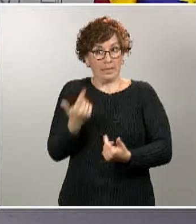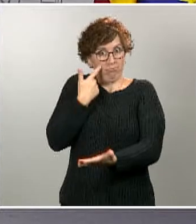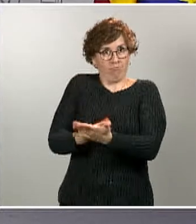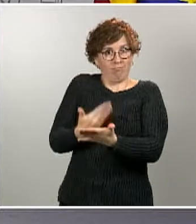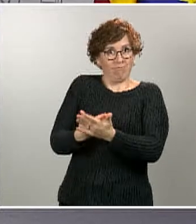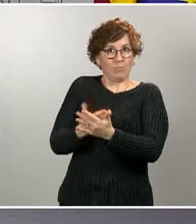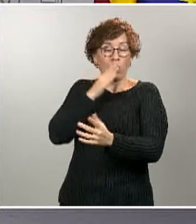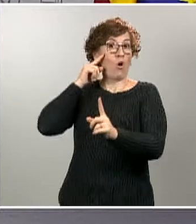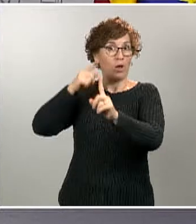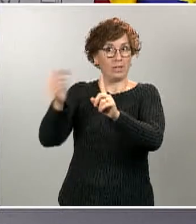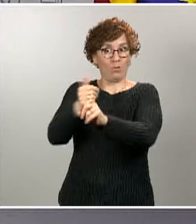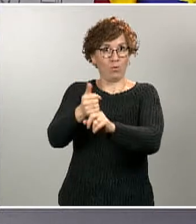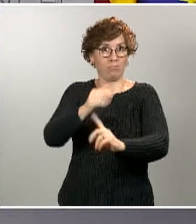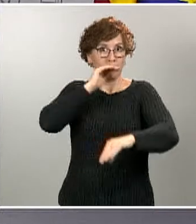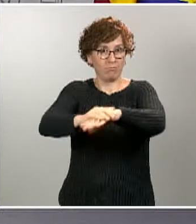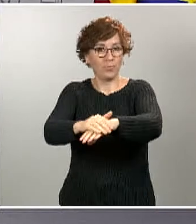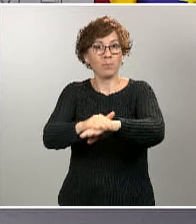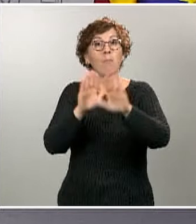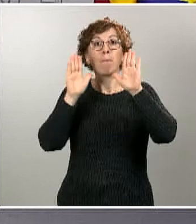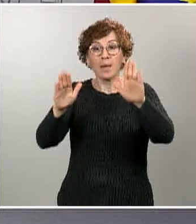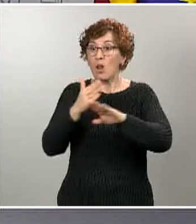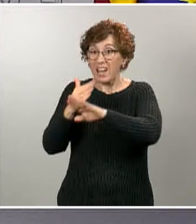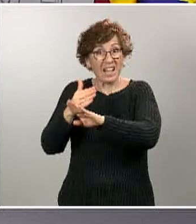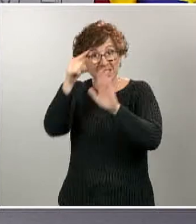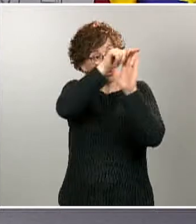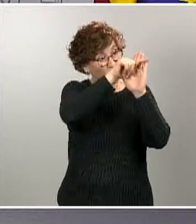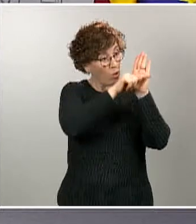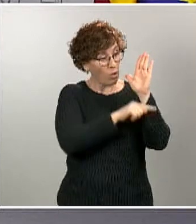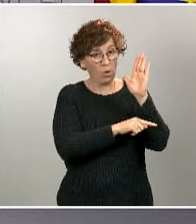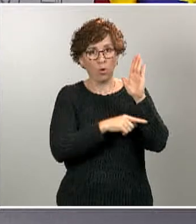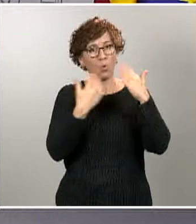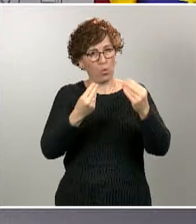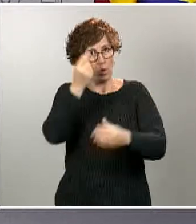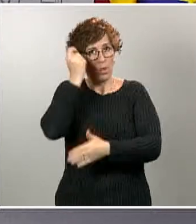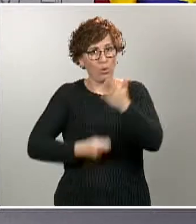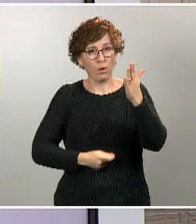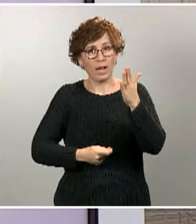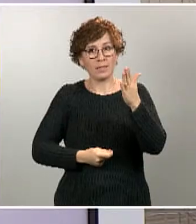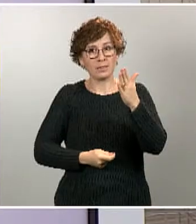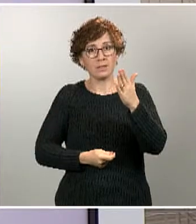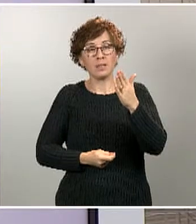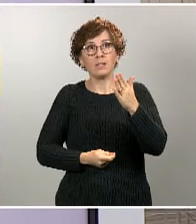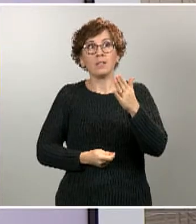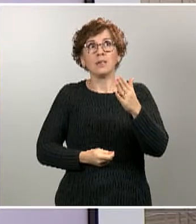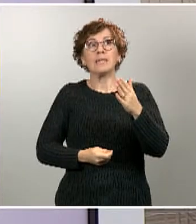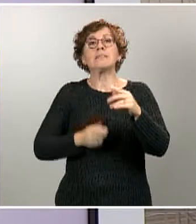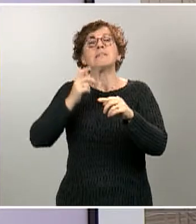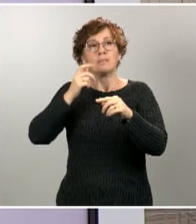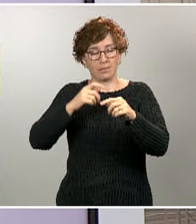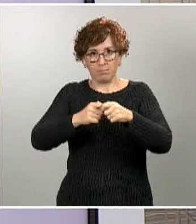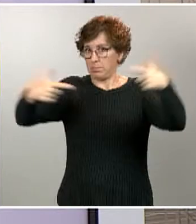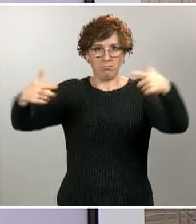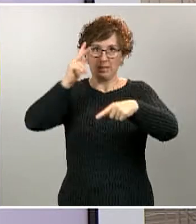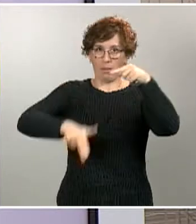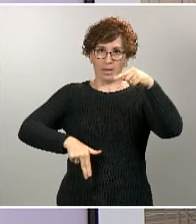que todavía son muy drásticas se evitará un repunte y también que las personas que se